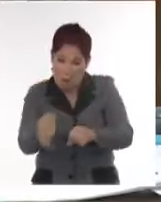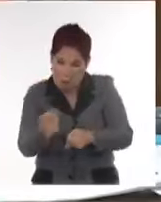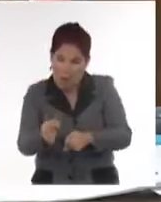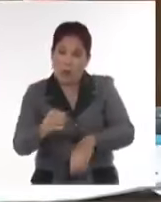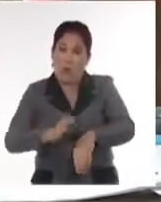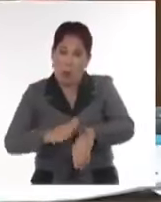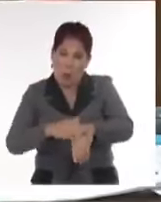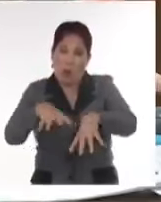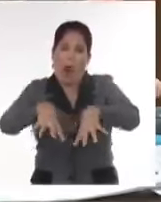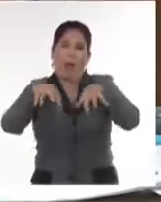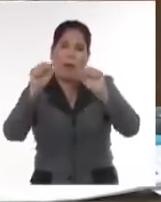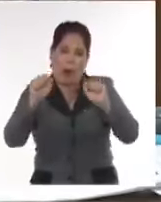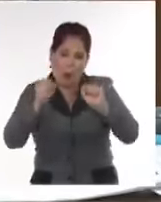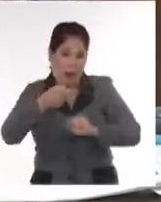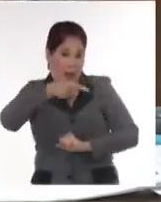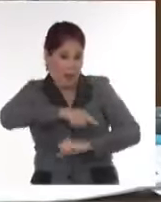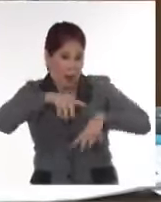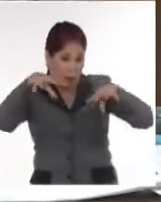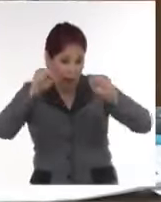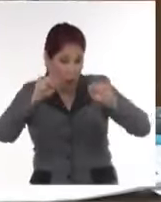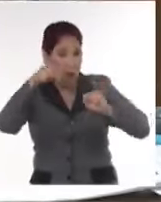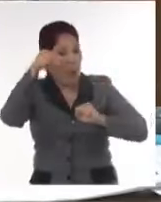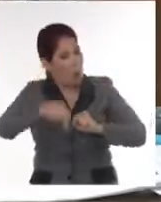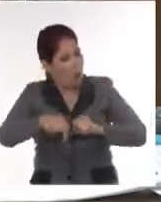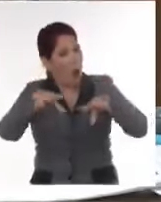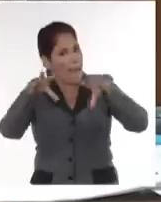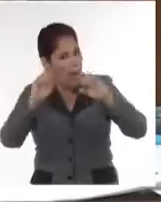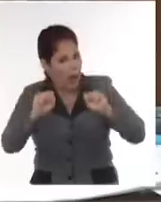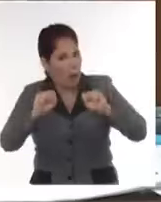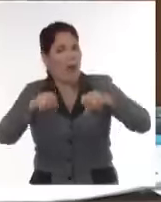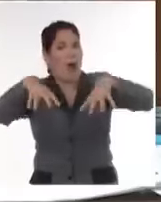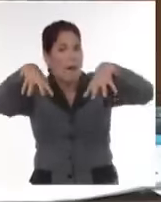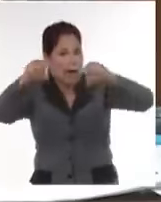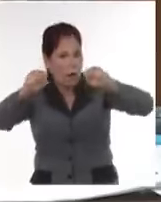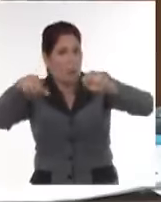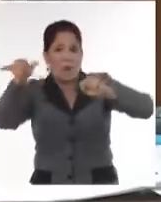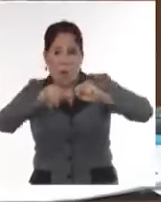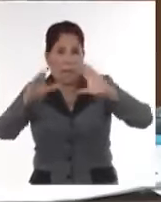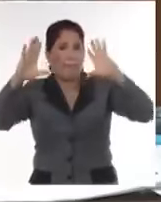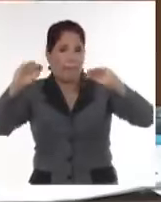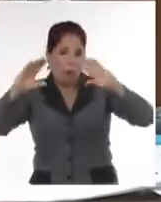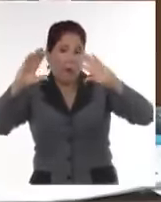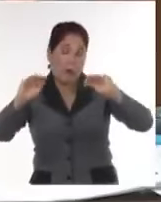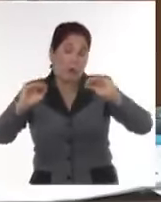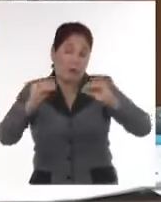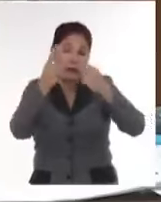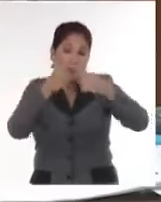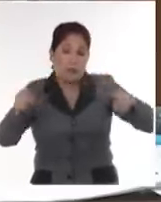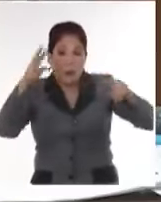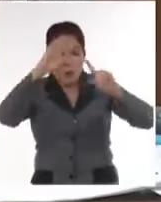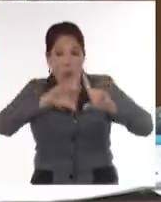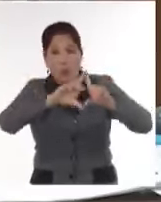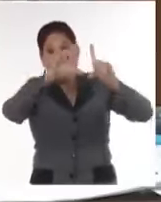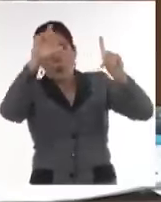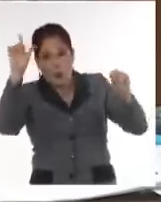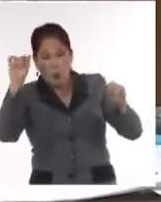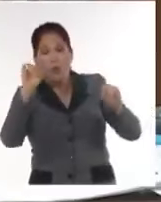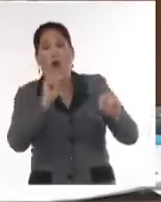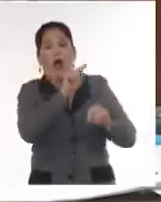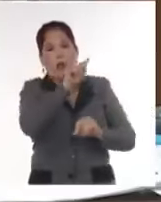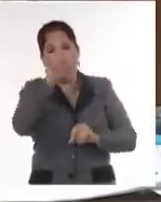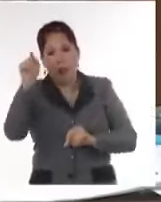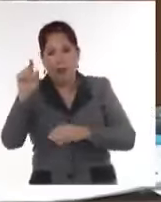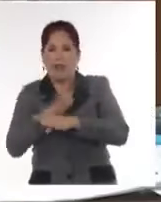hay desde la noche, desde ayer, desde las 11 y tanto de la noche. Prácticamente el país está afectado